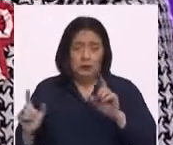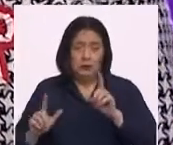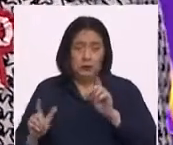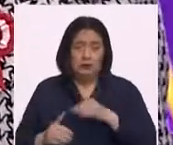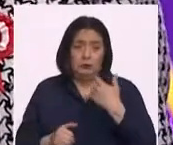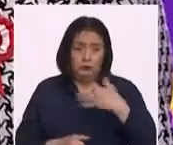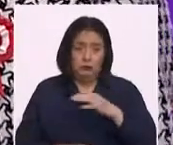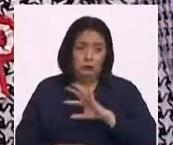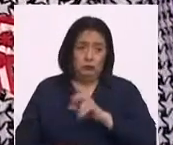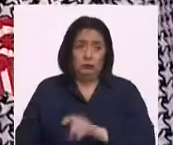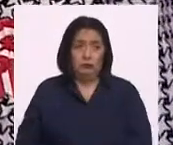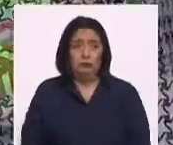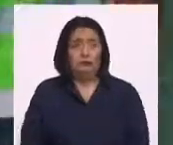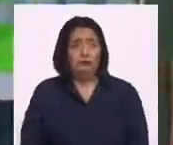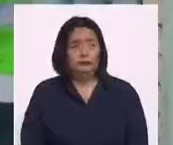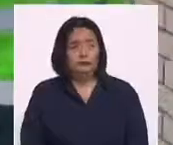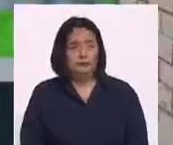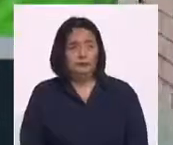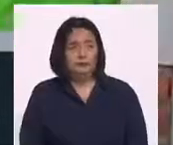habrían sido robados.